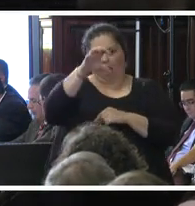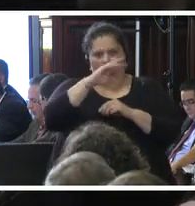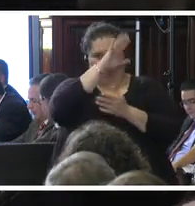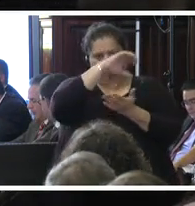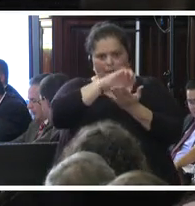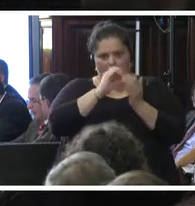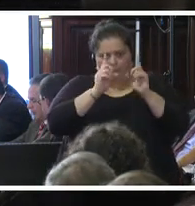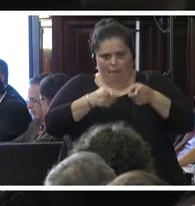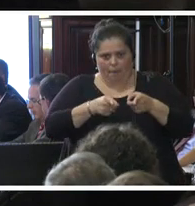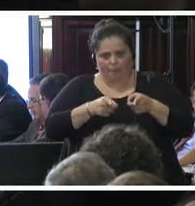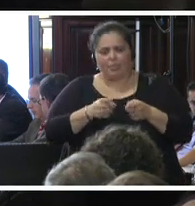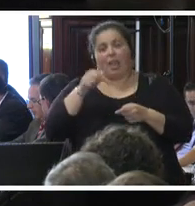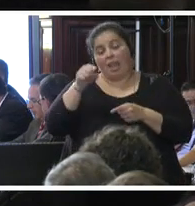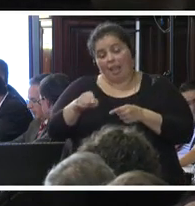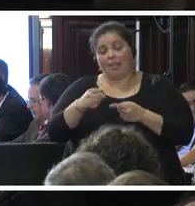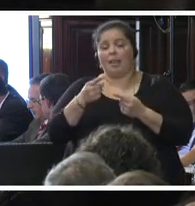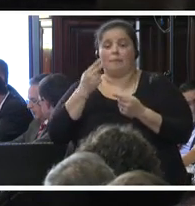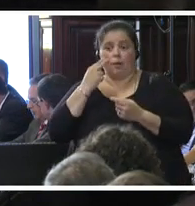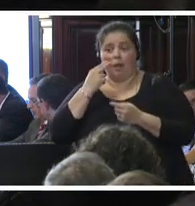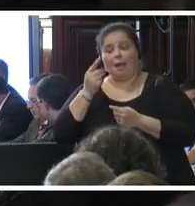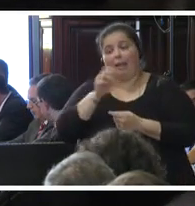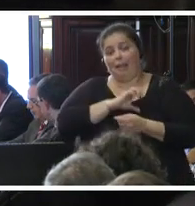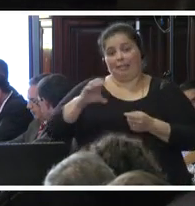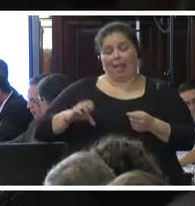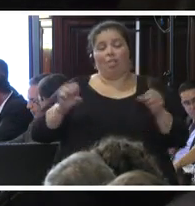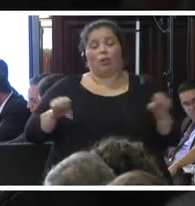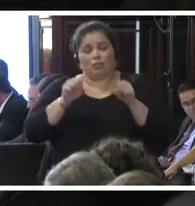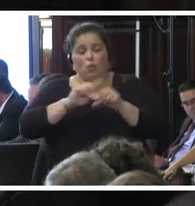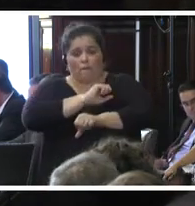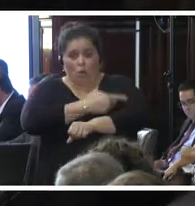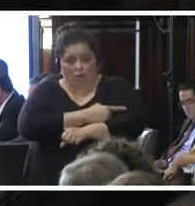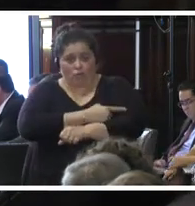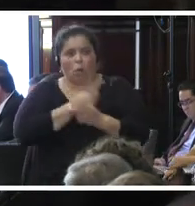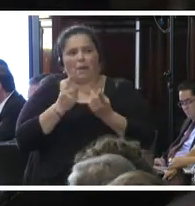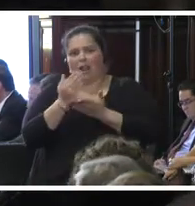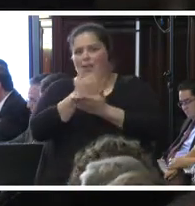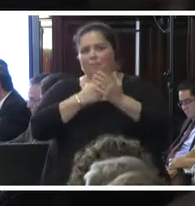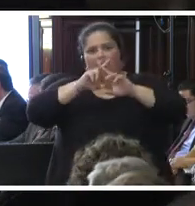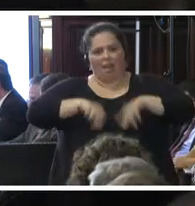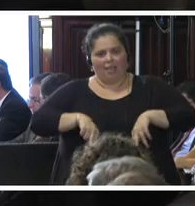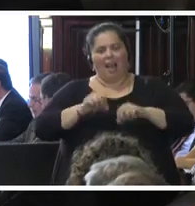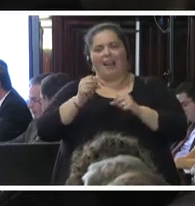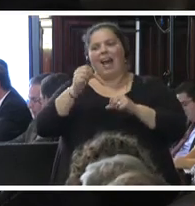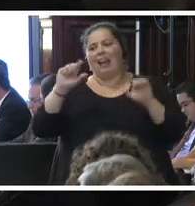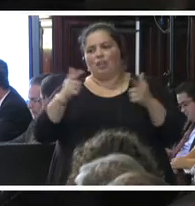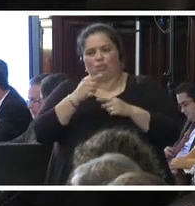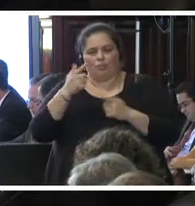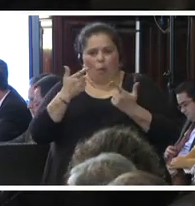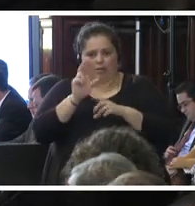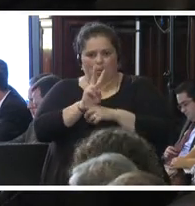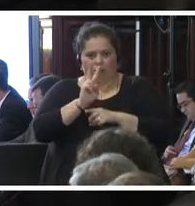el Estado realizó sus esfuerzos para prevenir y erradicar la inseguridad y erradicar cualquier tipo de acción.